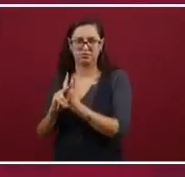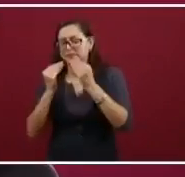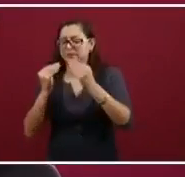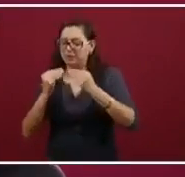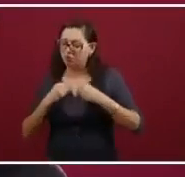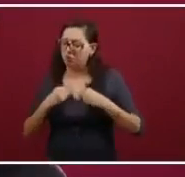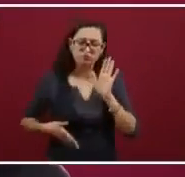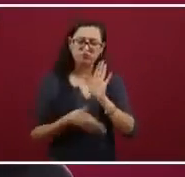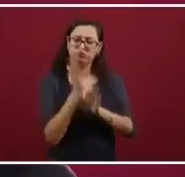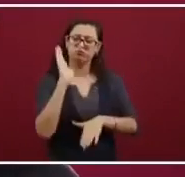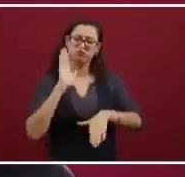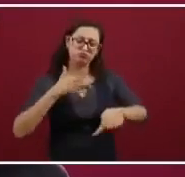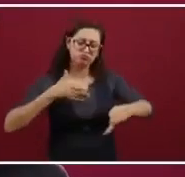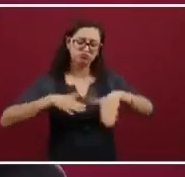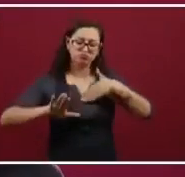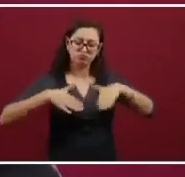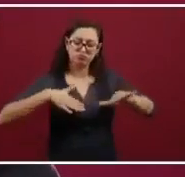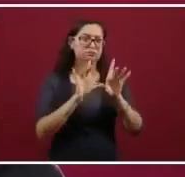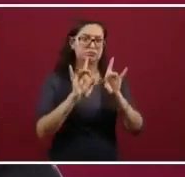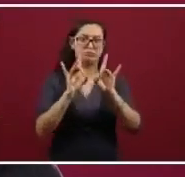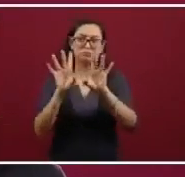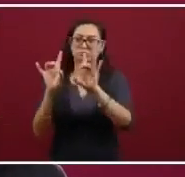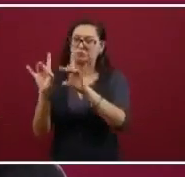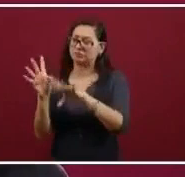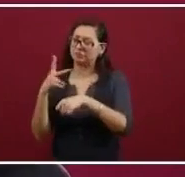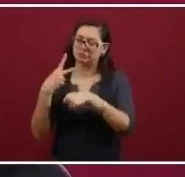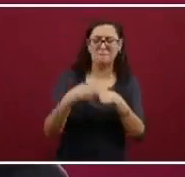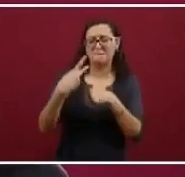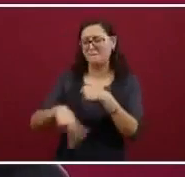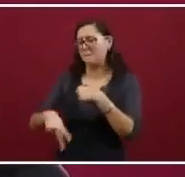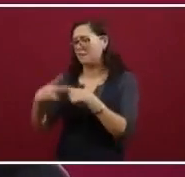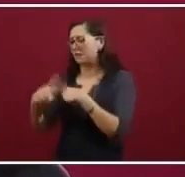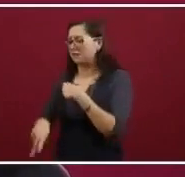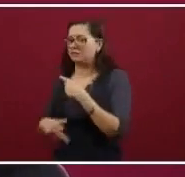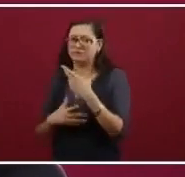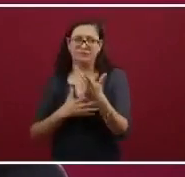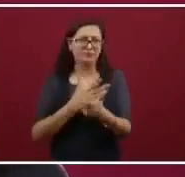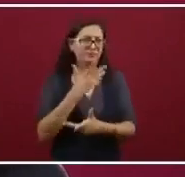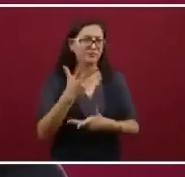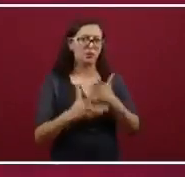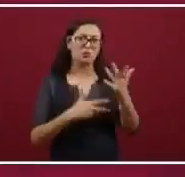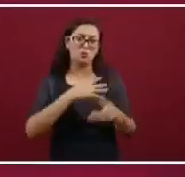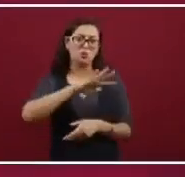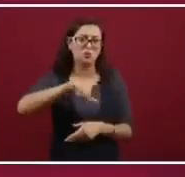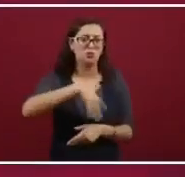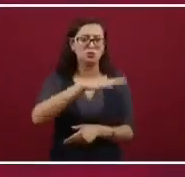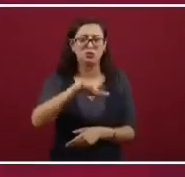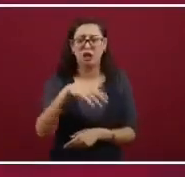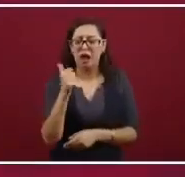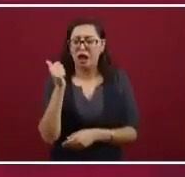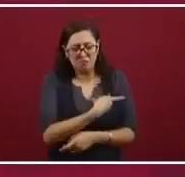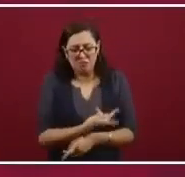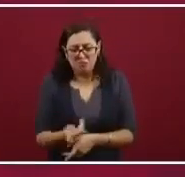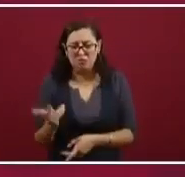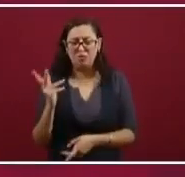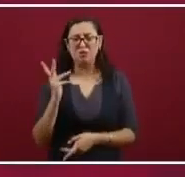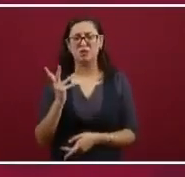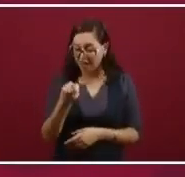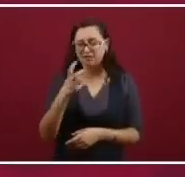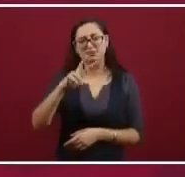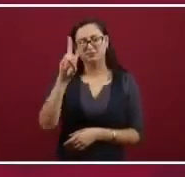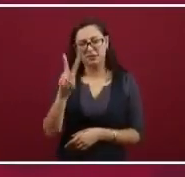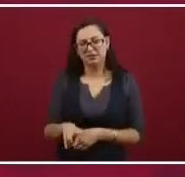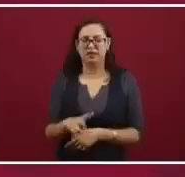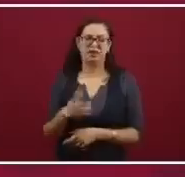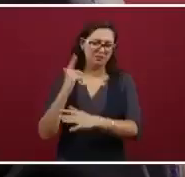echarse a andar y a correr riesgos, muchos riesgos, para buscar algo que mitigue su hambre y su pobreza, que ese es el